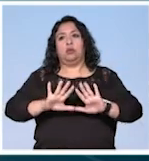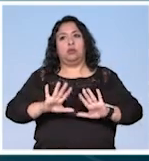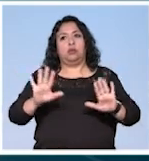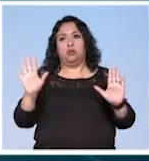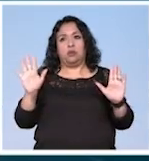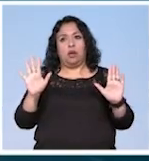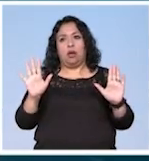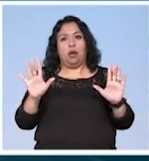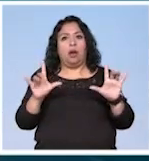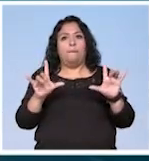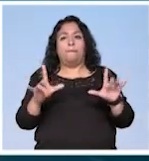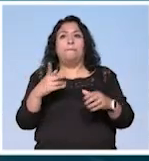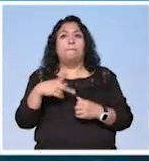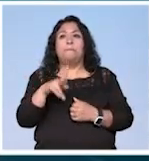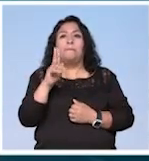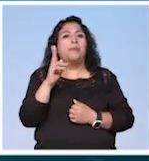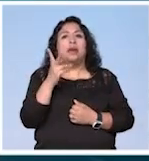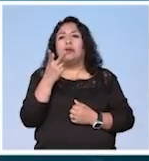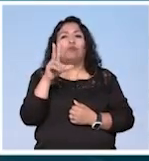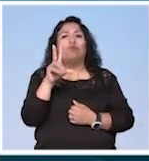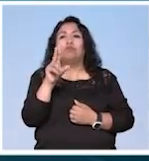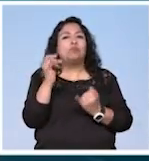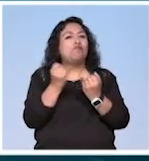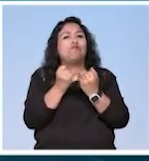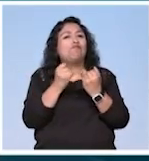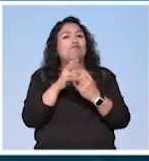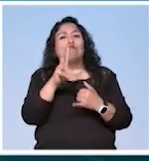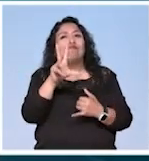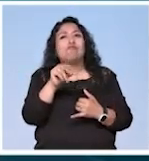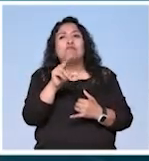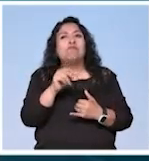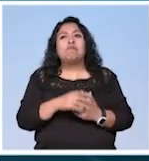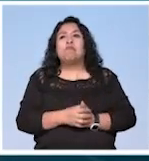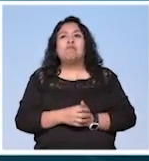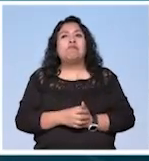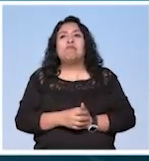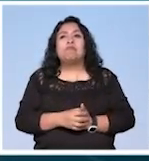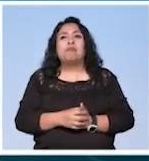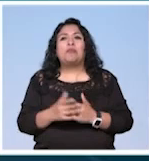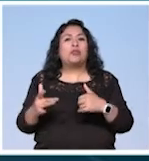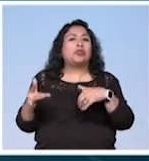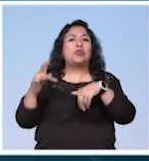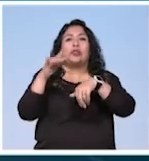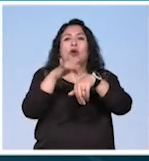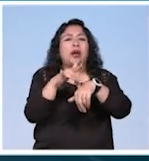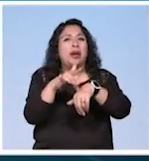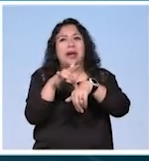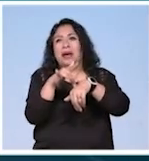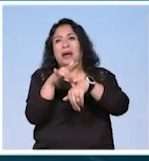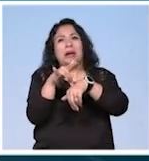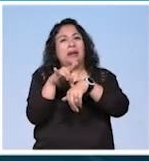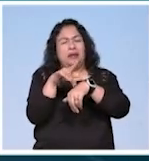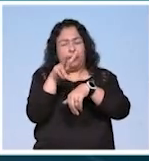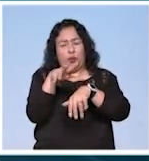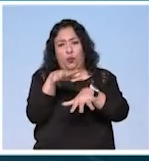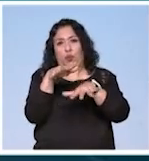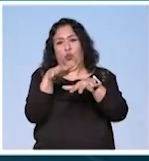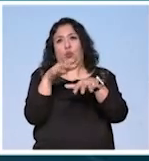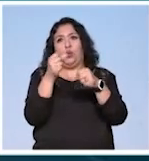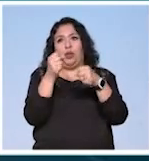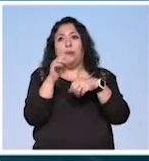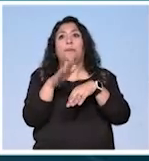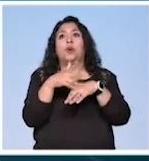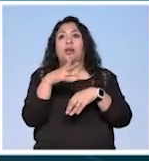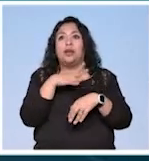que la pongas en otra pantalla pero no es lo mismo o sea nunca la tangibilidad es muy impactante por eso